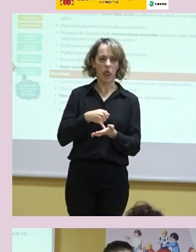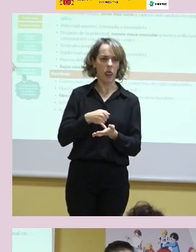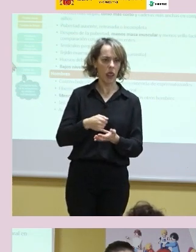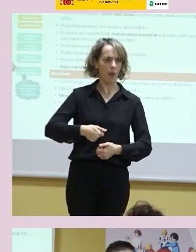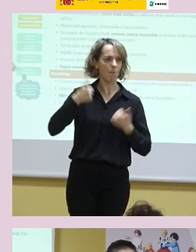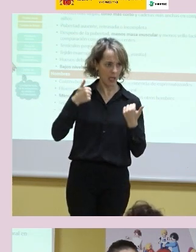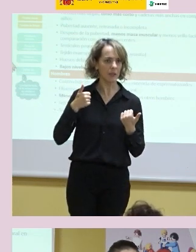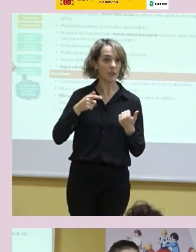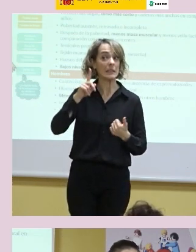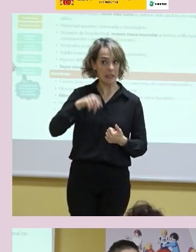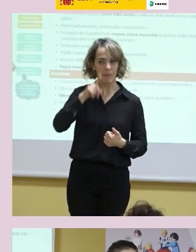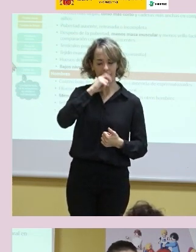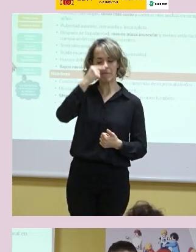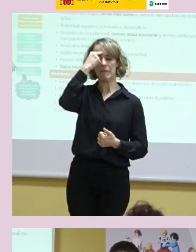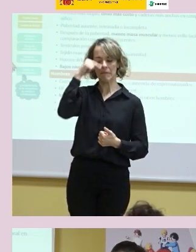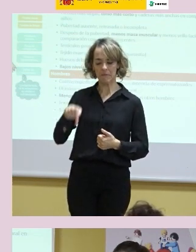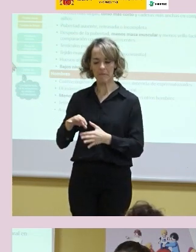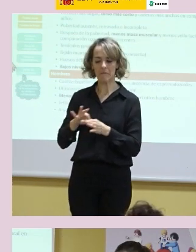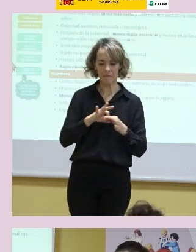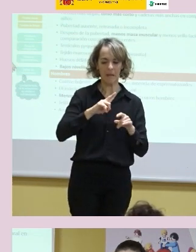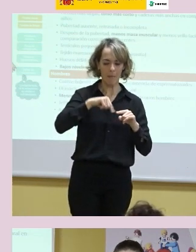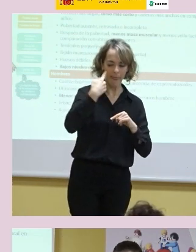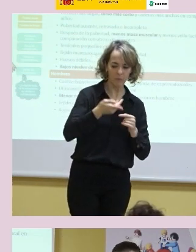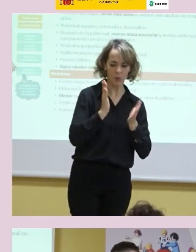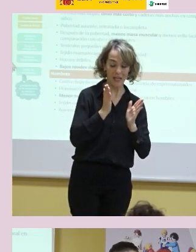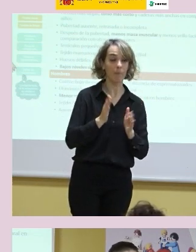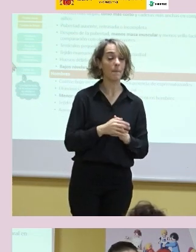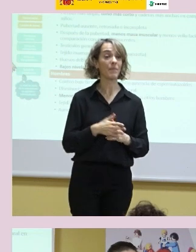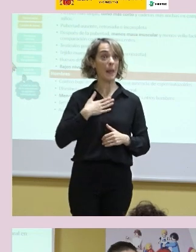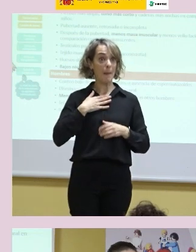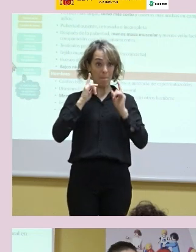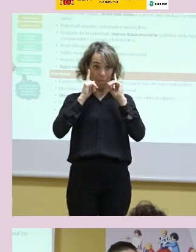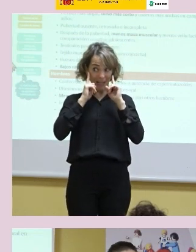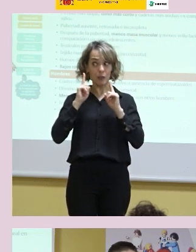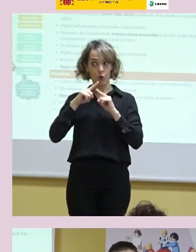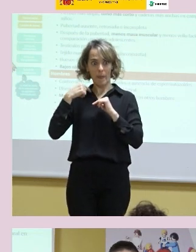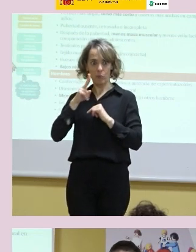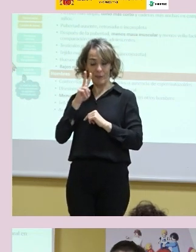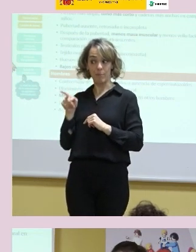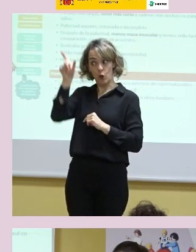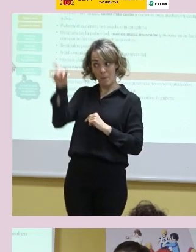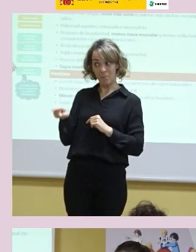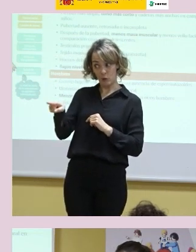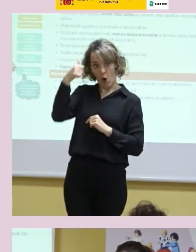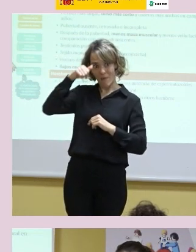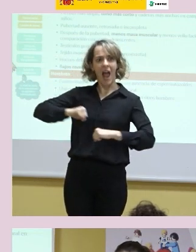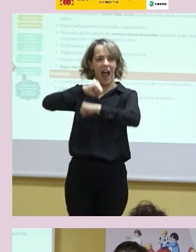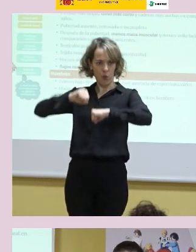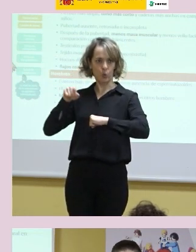tenerlo en cuenta a la hora de realizar terapias. En mi caso, veremos posteriormente, el paciente es un paciente adulto,